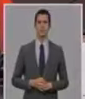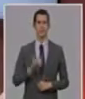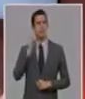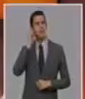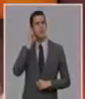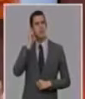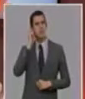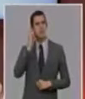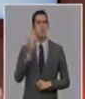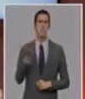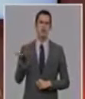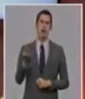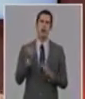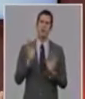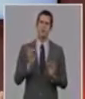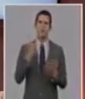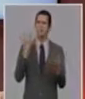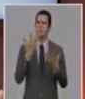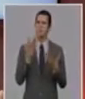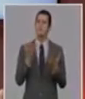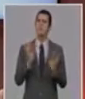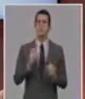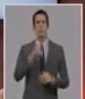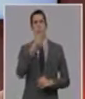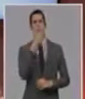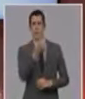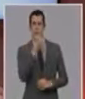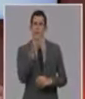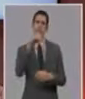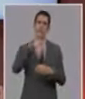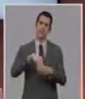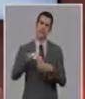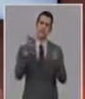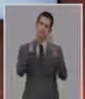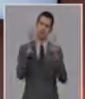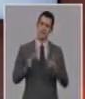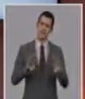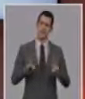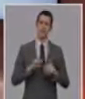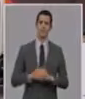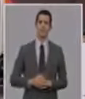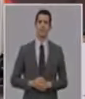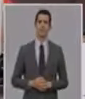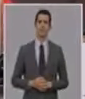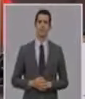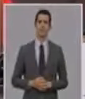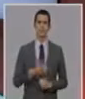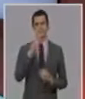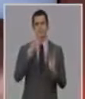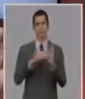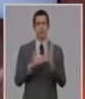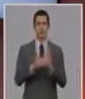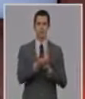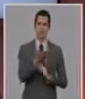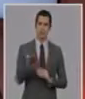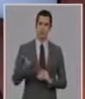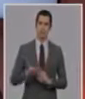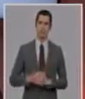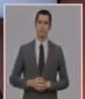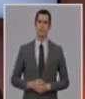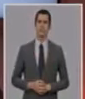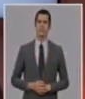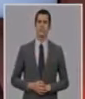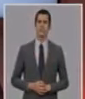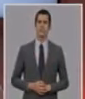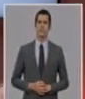Dailén Álvarez Guerrero, quien es una de las periodistas nuestras en Cuba Debate. Buenas tardes, Ana Dailén. Muy buenas tardes para ti y para todos los que hasta ahora nos